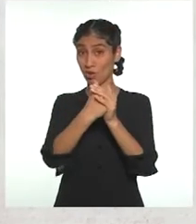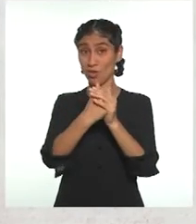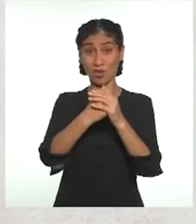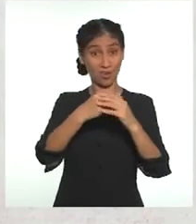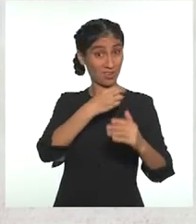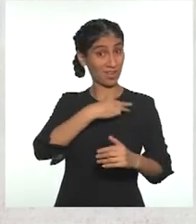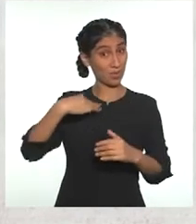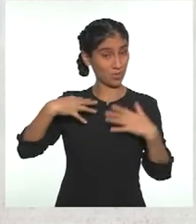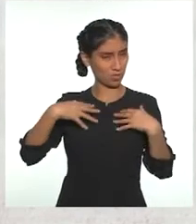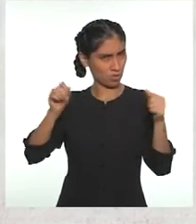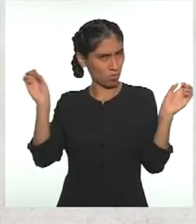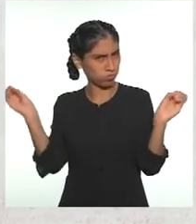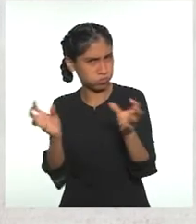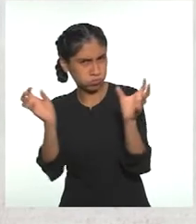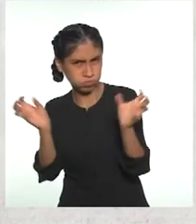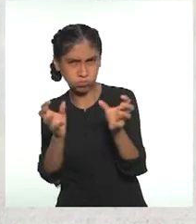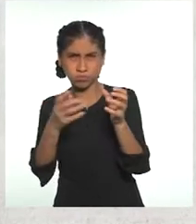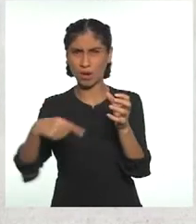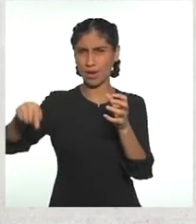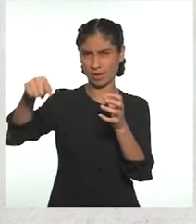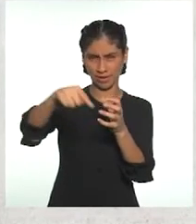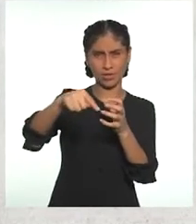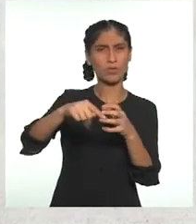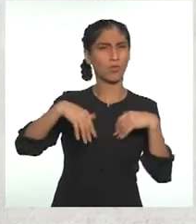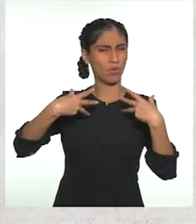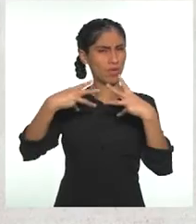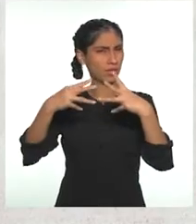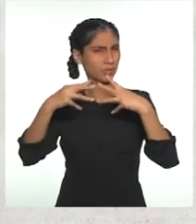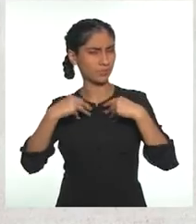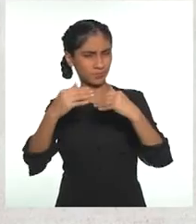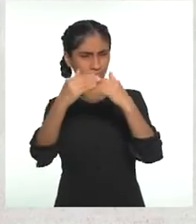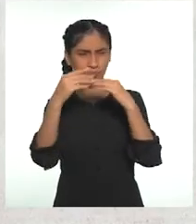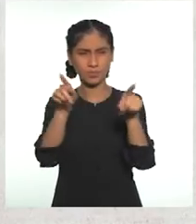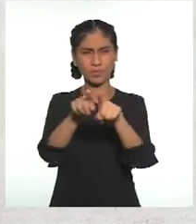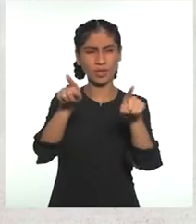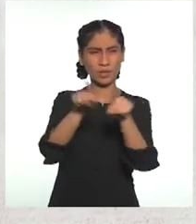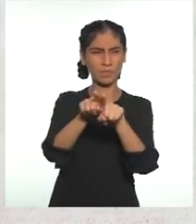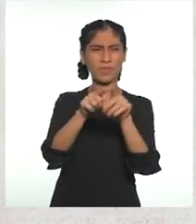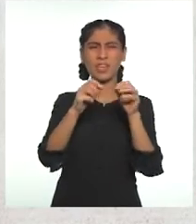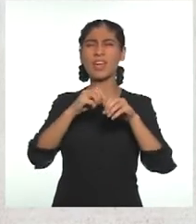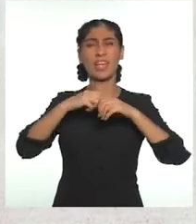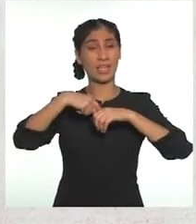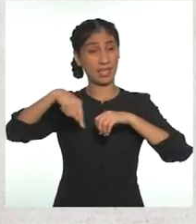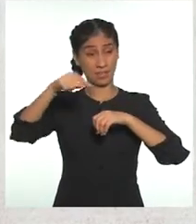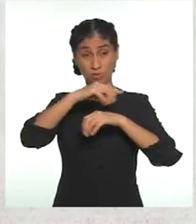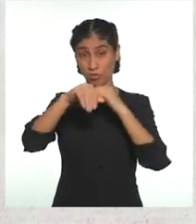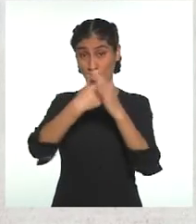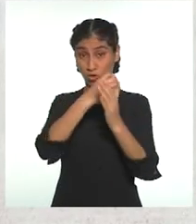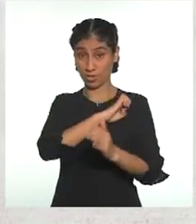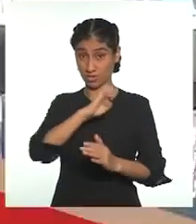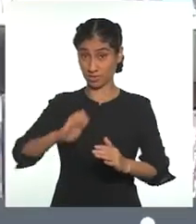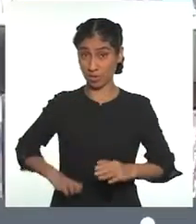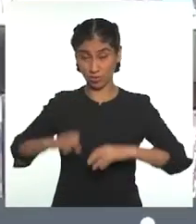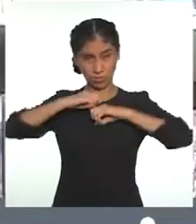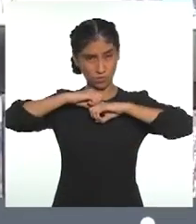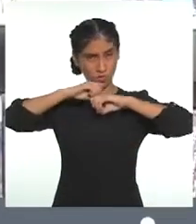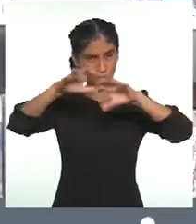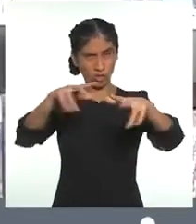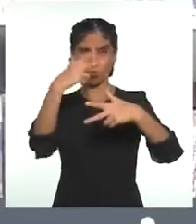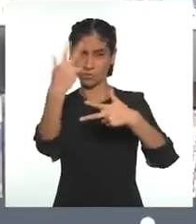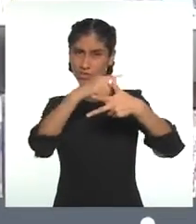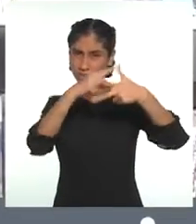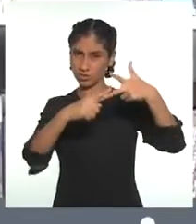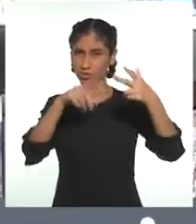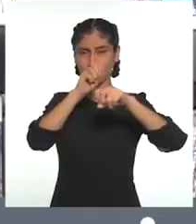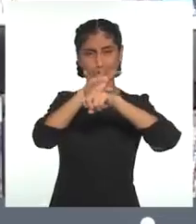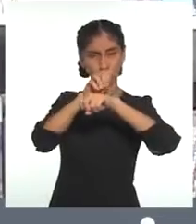a través de los medios de comunicación y diversas entidades del Estado difundieron 3 recomendaciones.